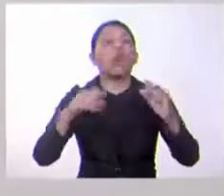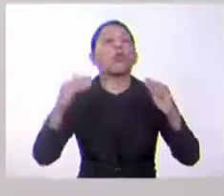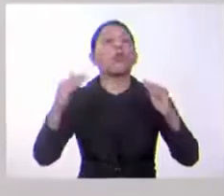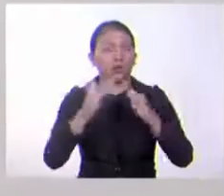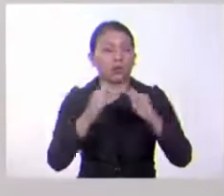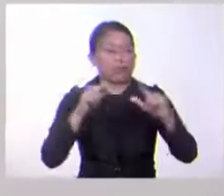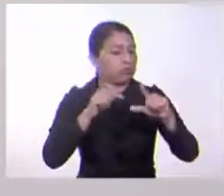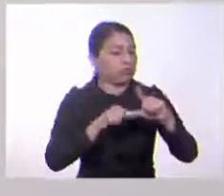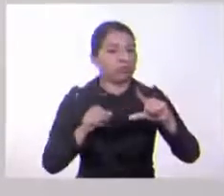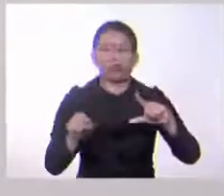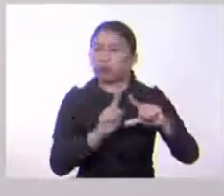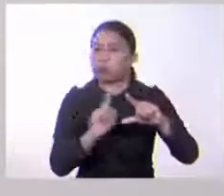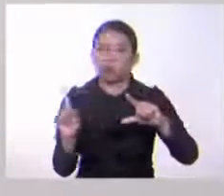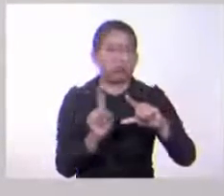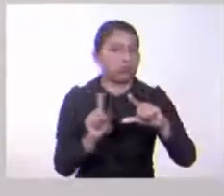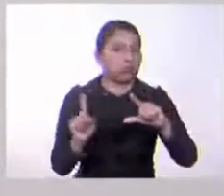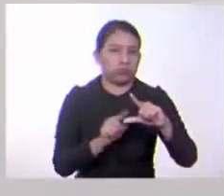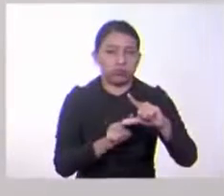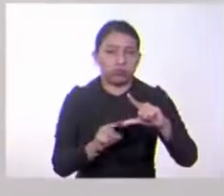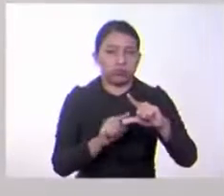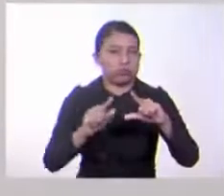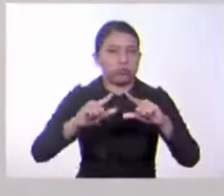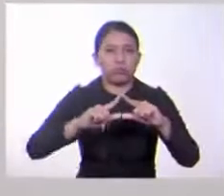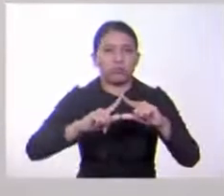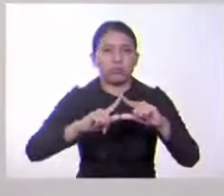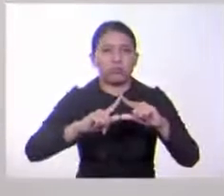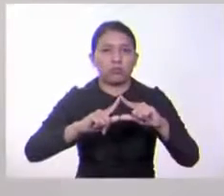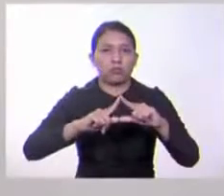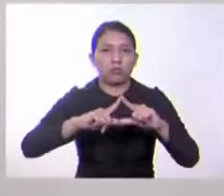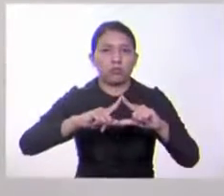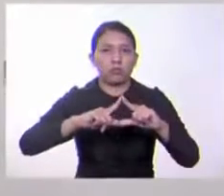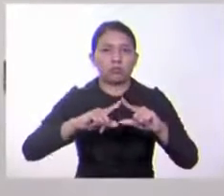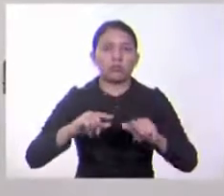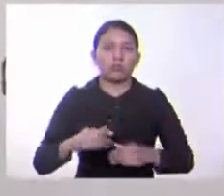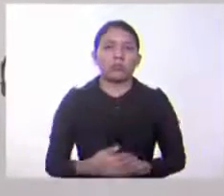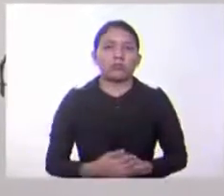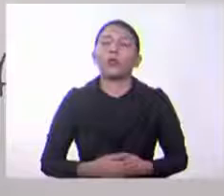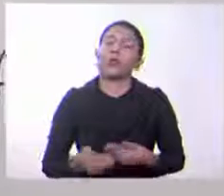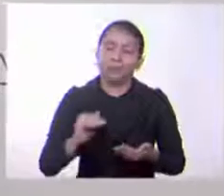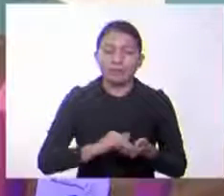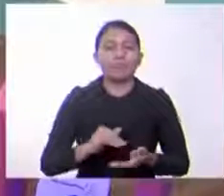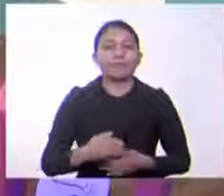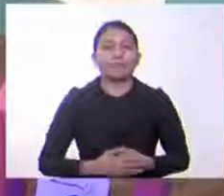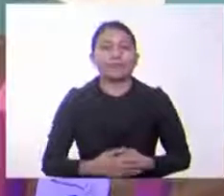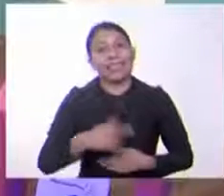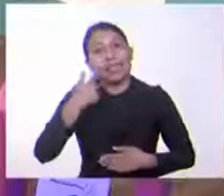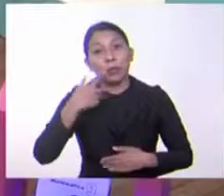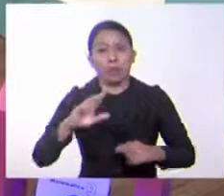lado. Si es isósceles, no necesariamente